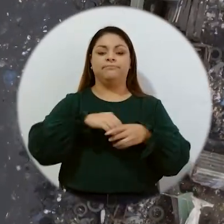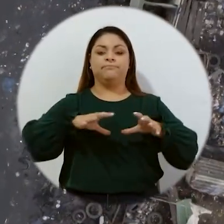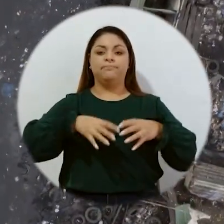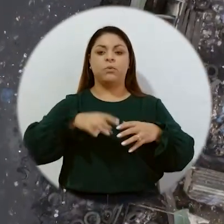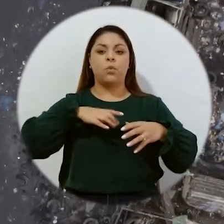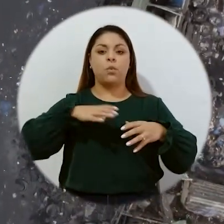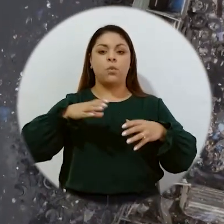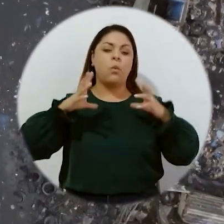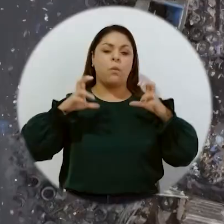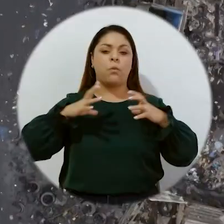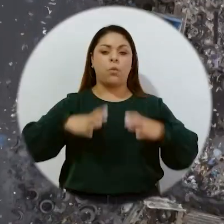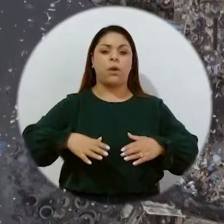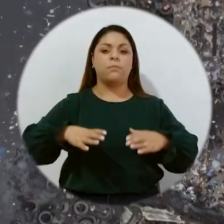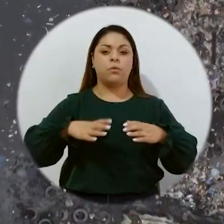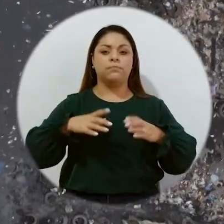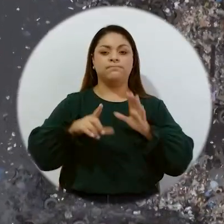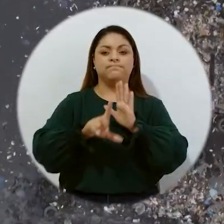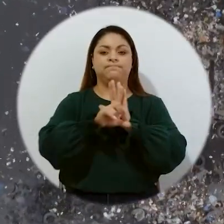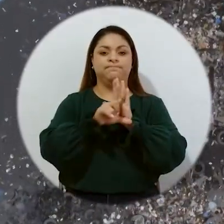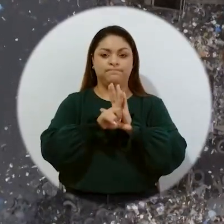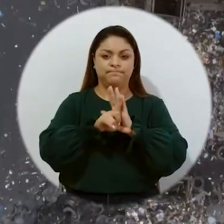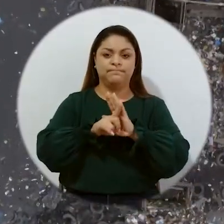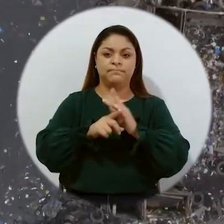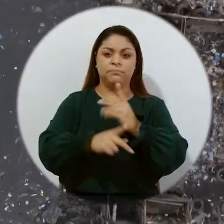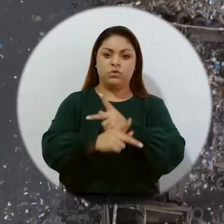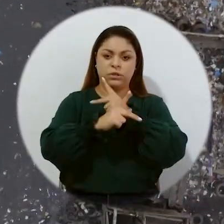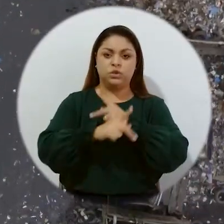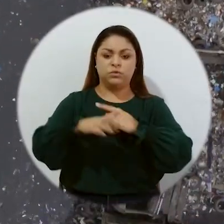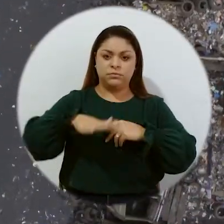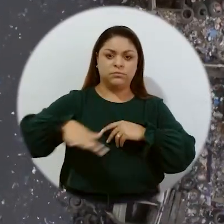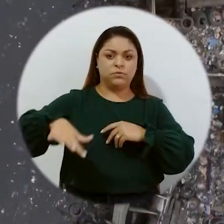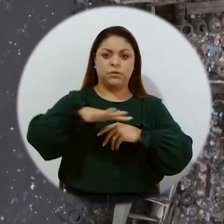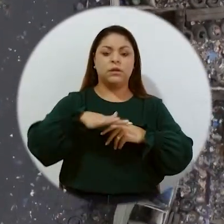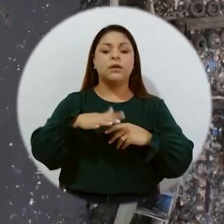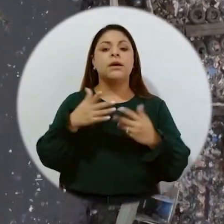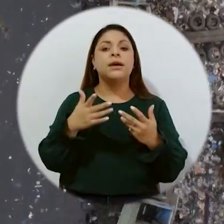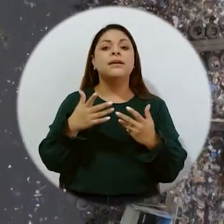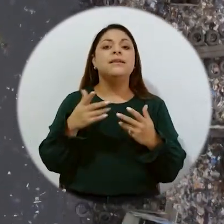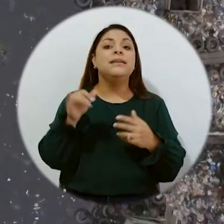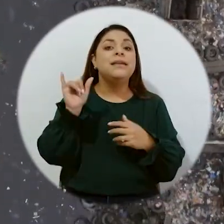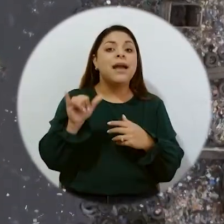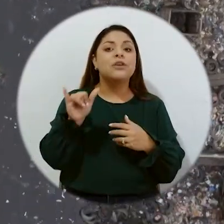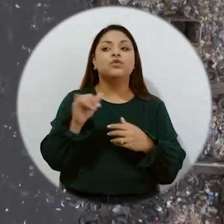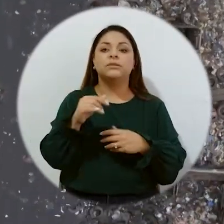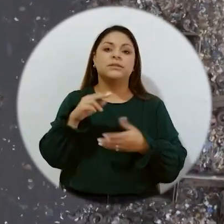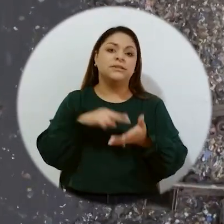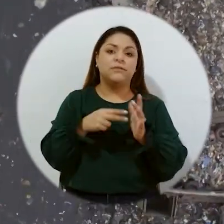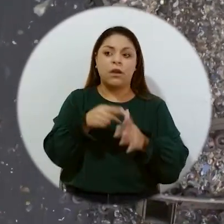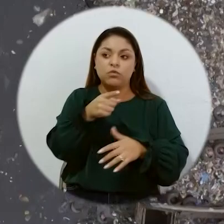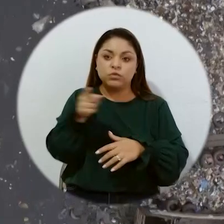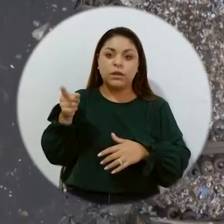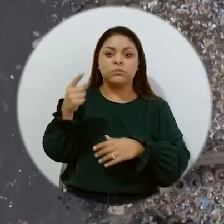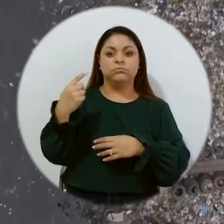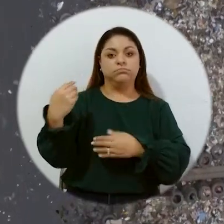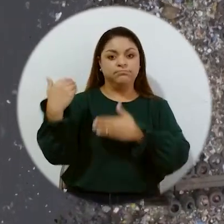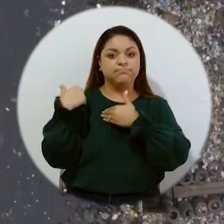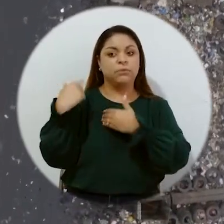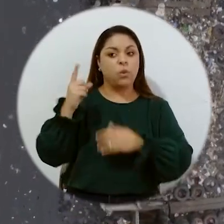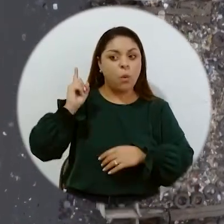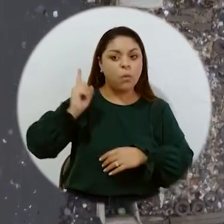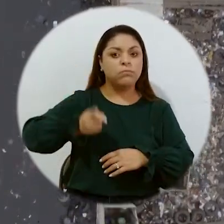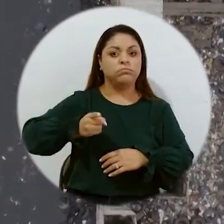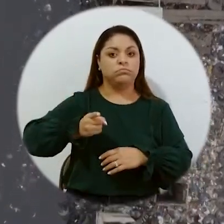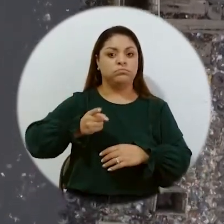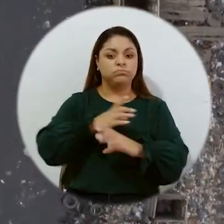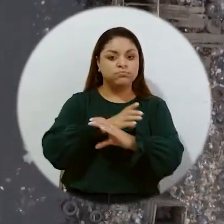formar parte del cuerpo legislativo de la nación y que se genera, digamos, en términos generales, una obligación por parte